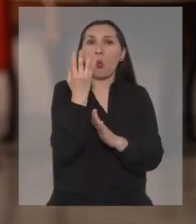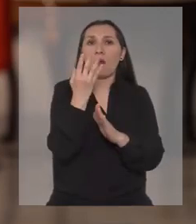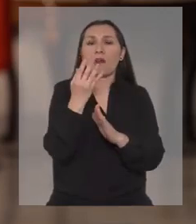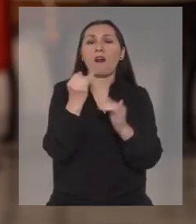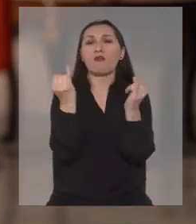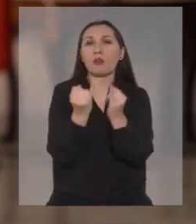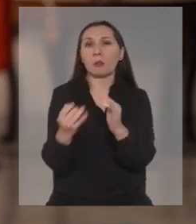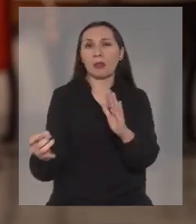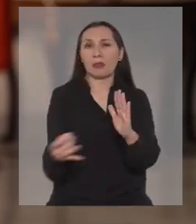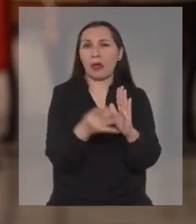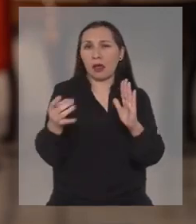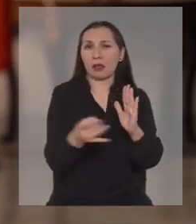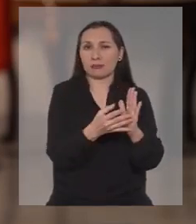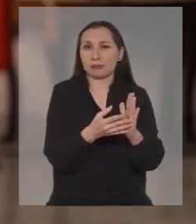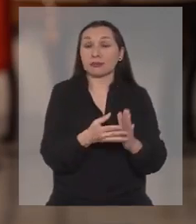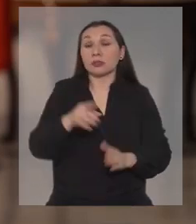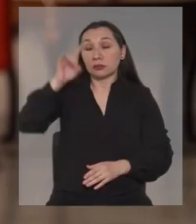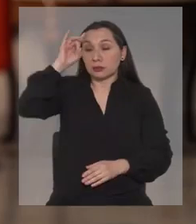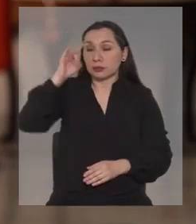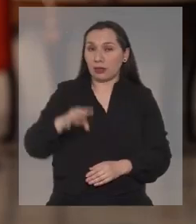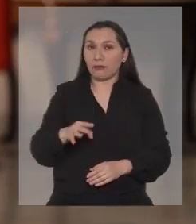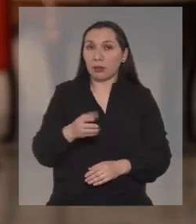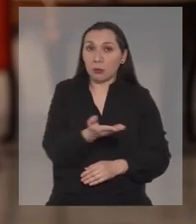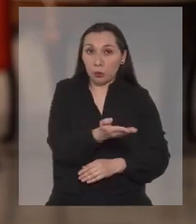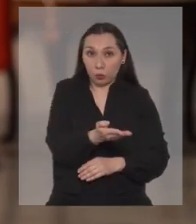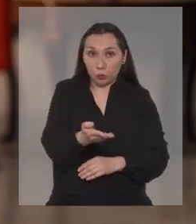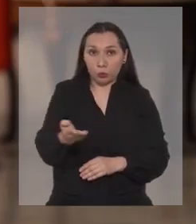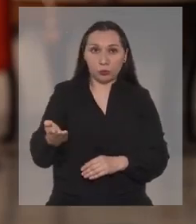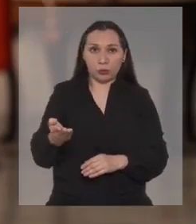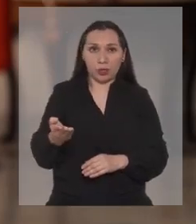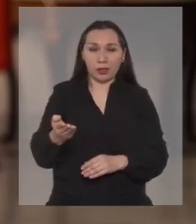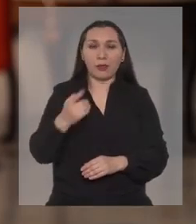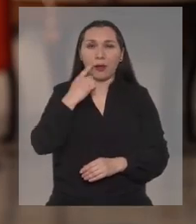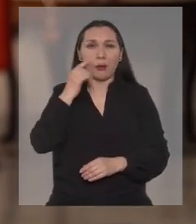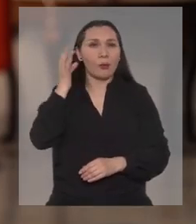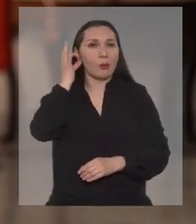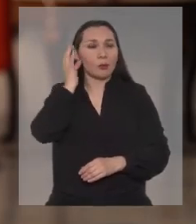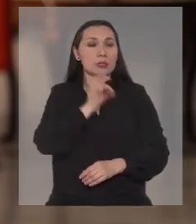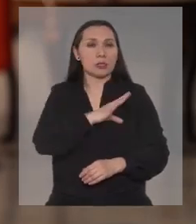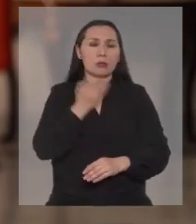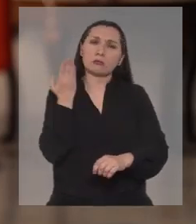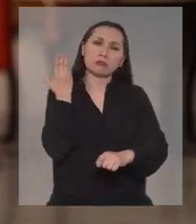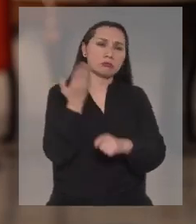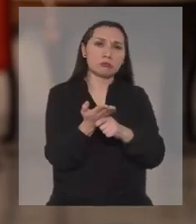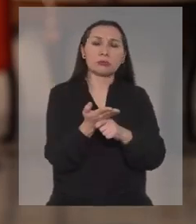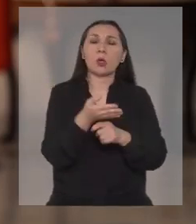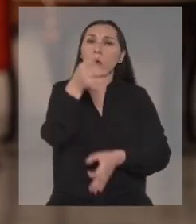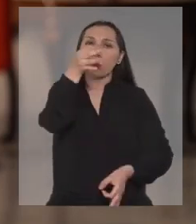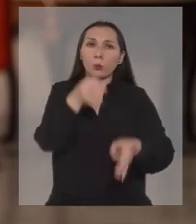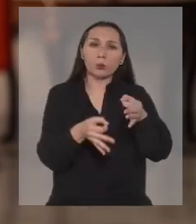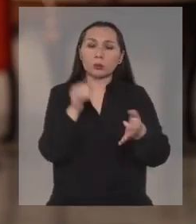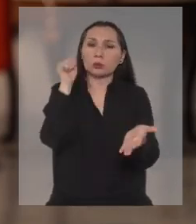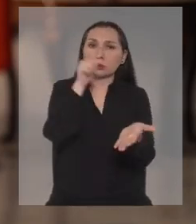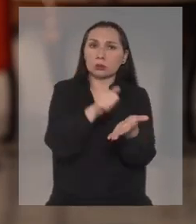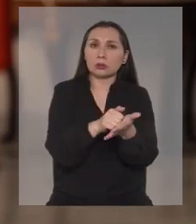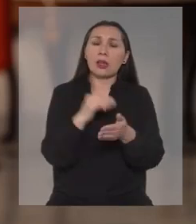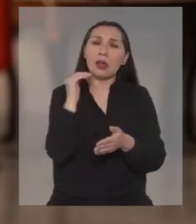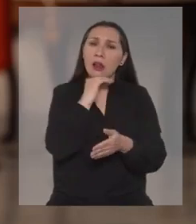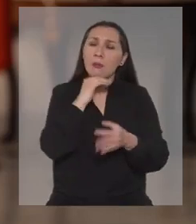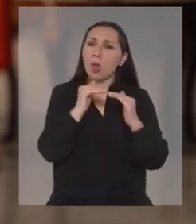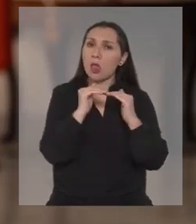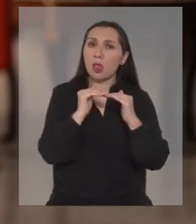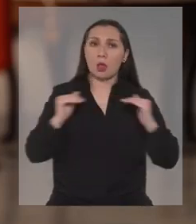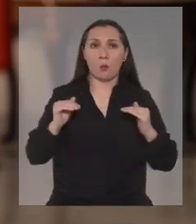de delito sabemos que ustedes la y los chilenos demandan justicia y que esta sea oportuna